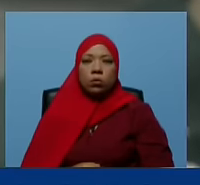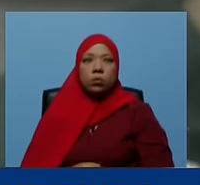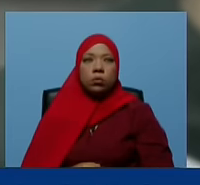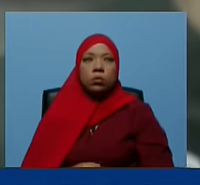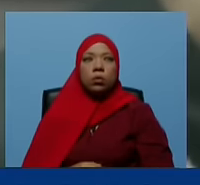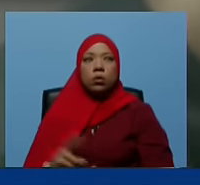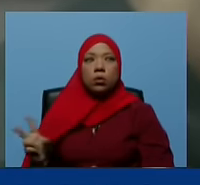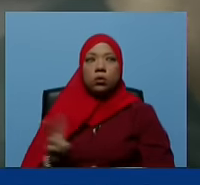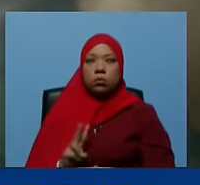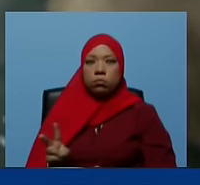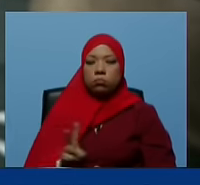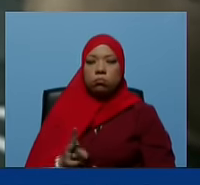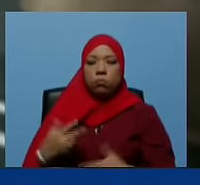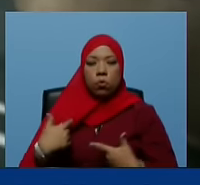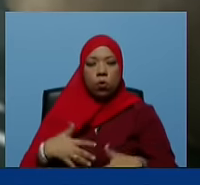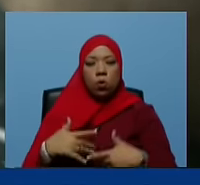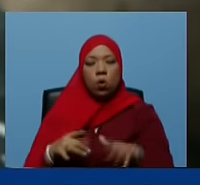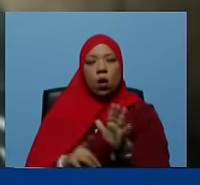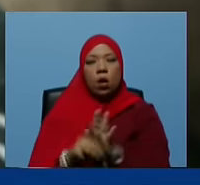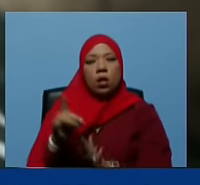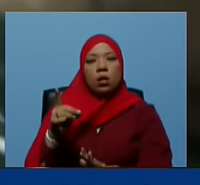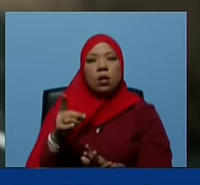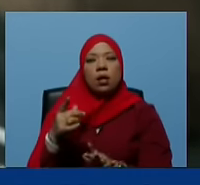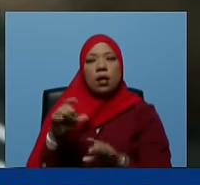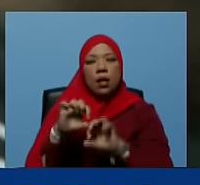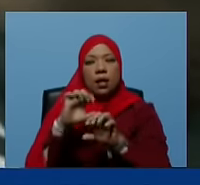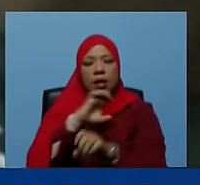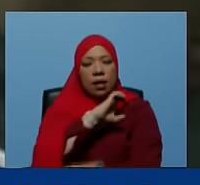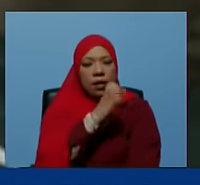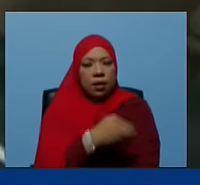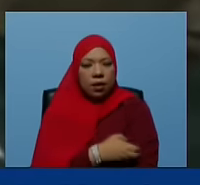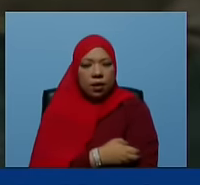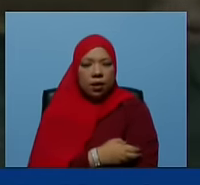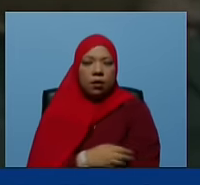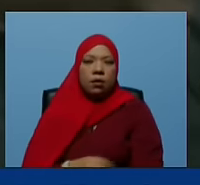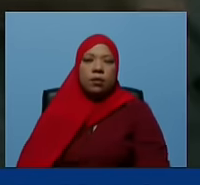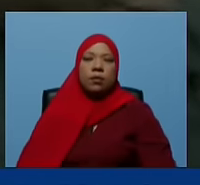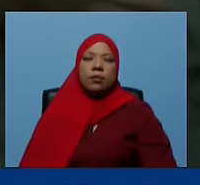En Venezuela está en marcha un gran desarrollo energético.